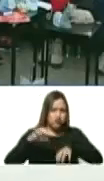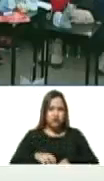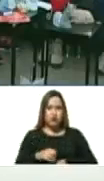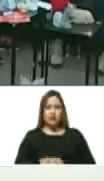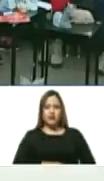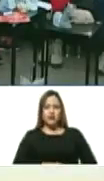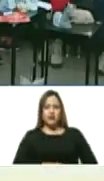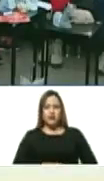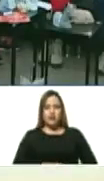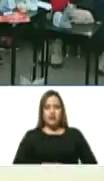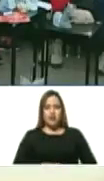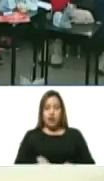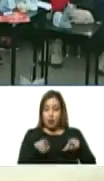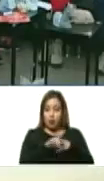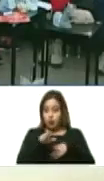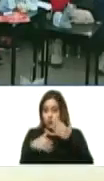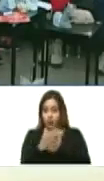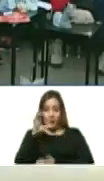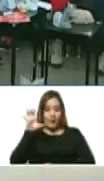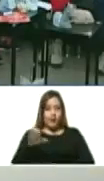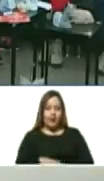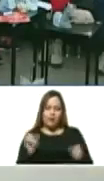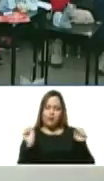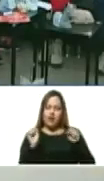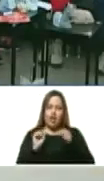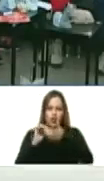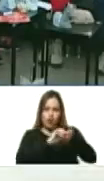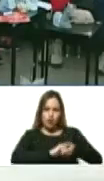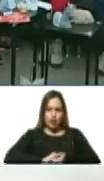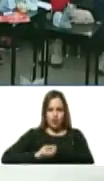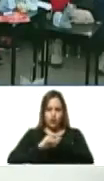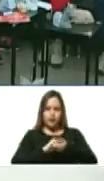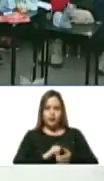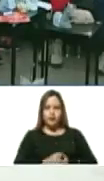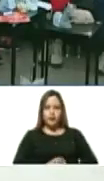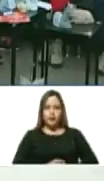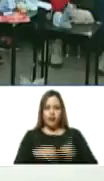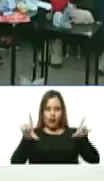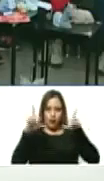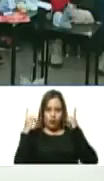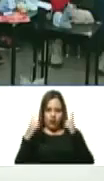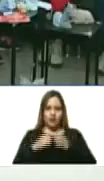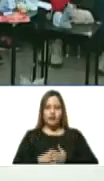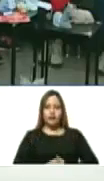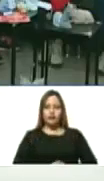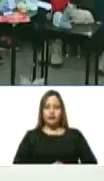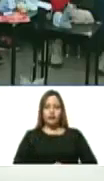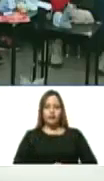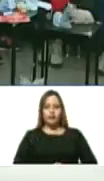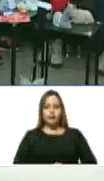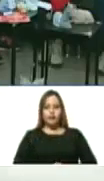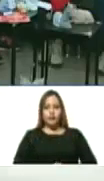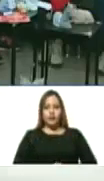Y así todo el país, Mérida, Trujillo, La Guaira, el Chichiribichi y la